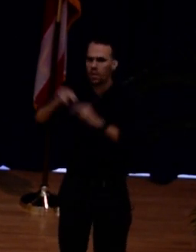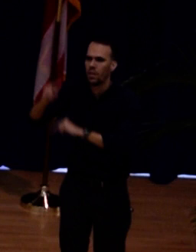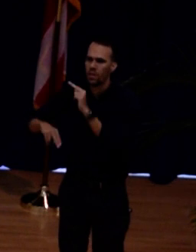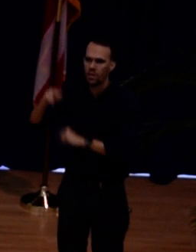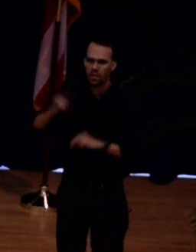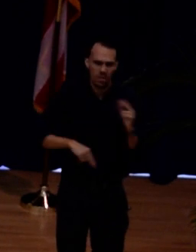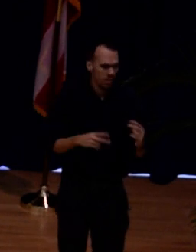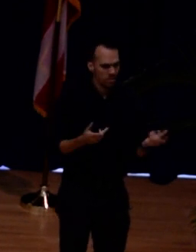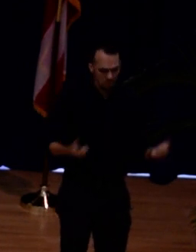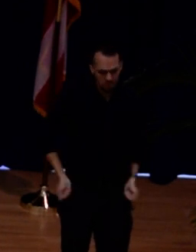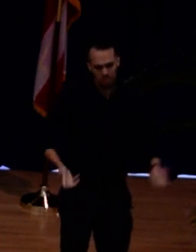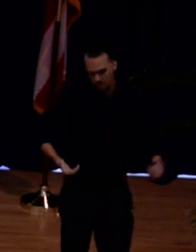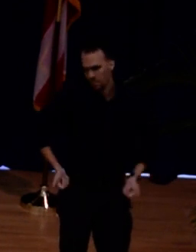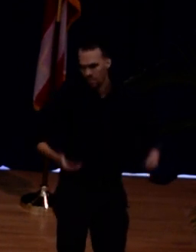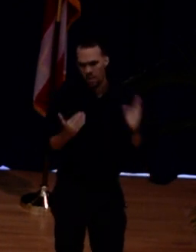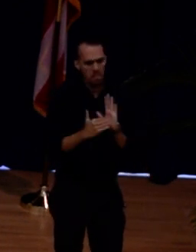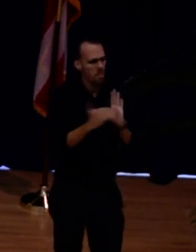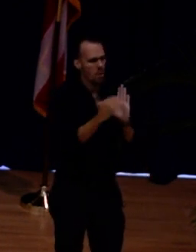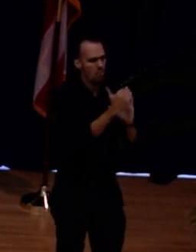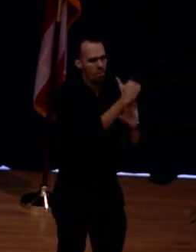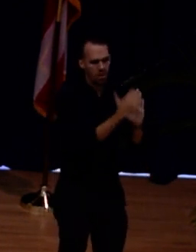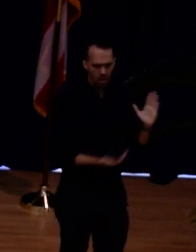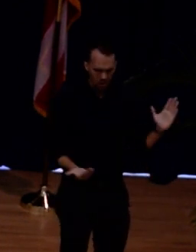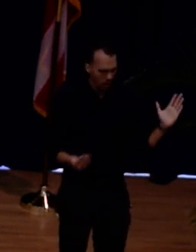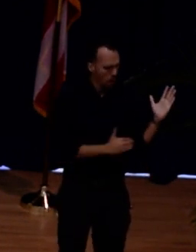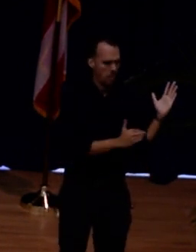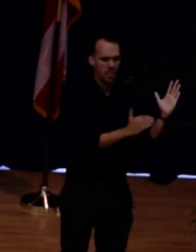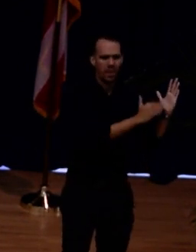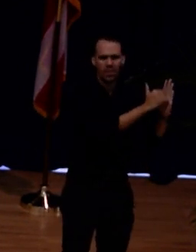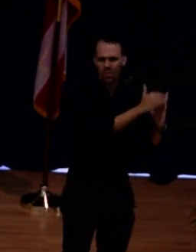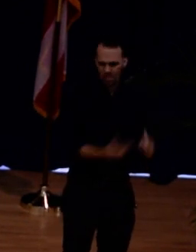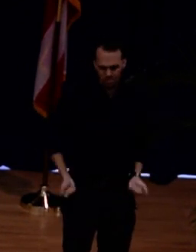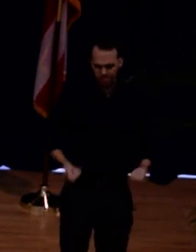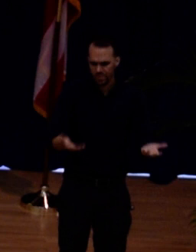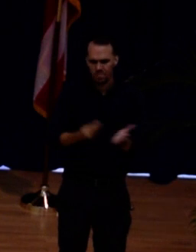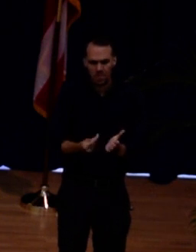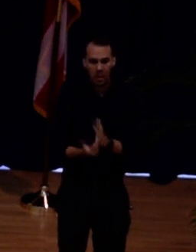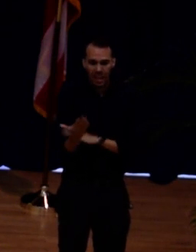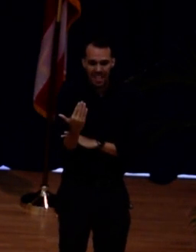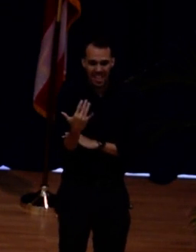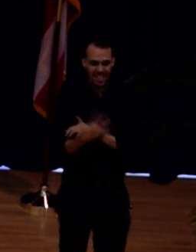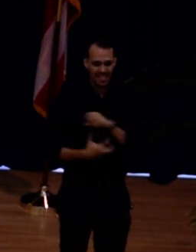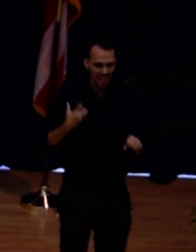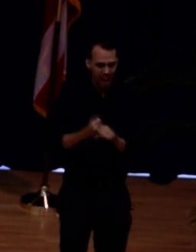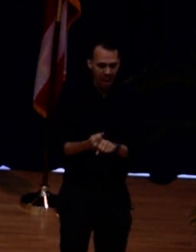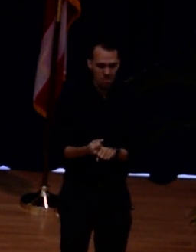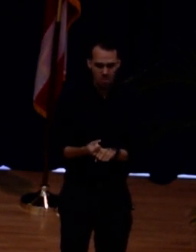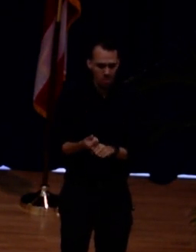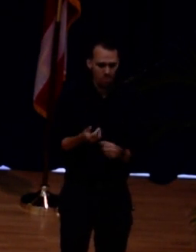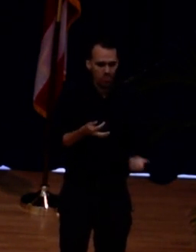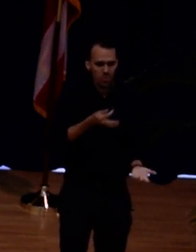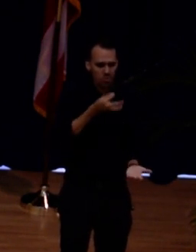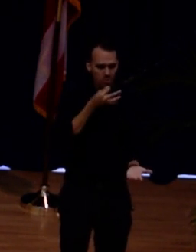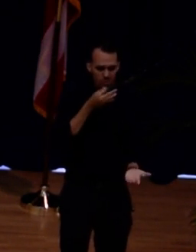seguir importando y gastando miles y millones de dólares en esa importación de dinero. Y en 15 años podemos estar mucho más cerca